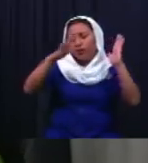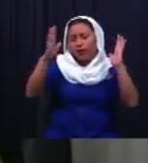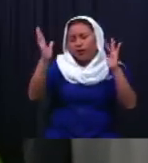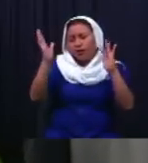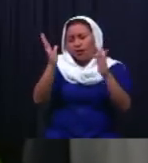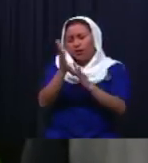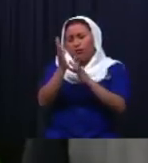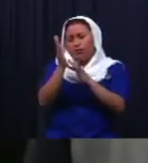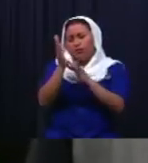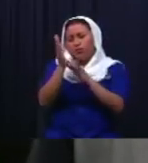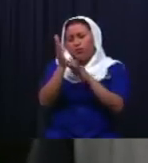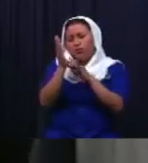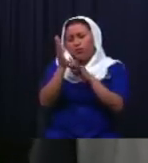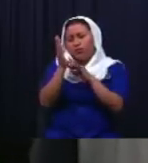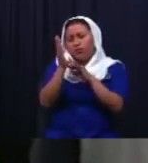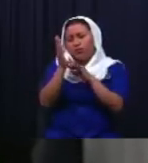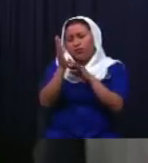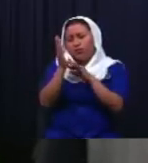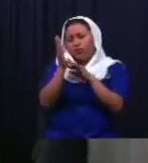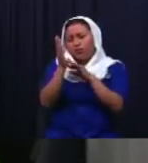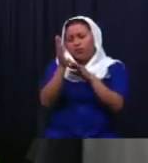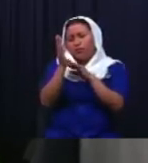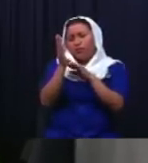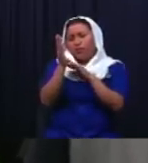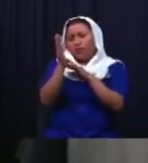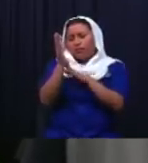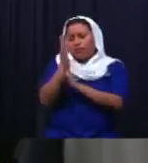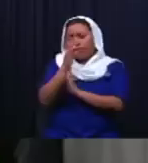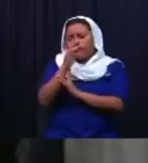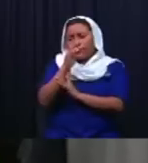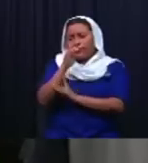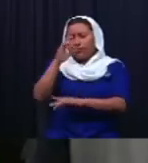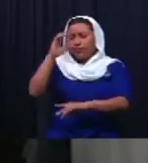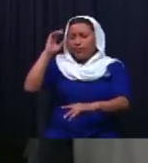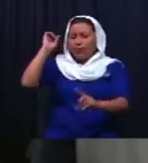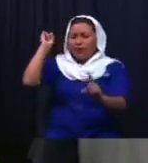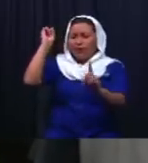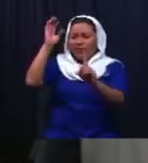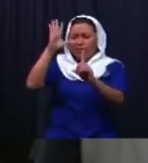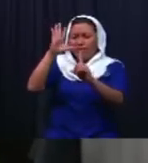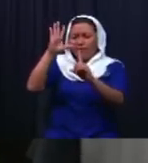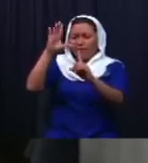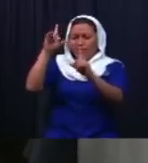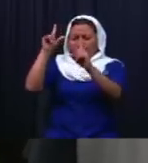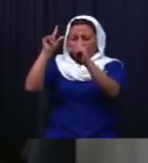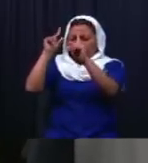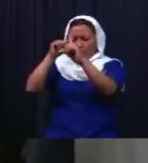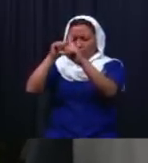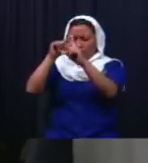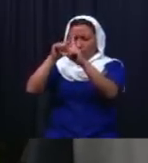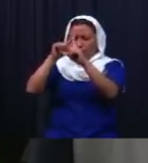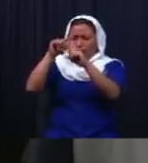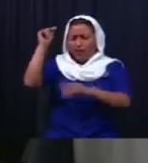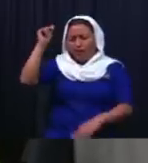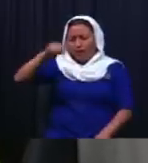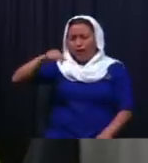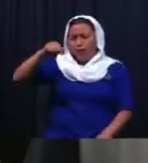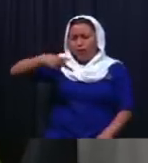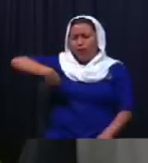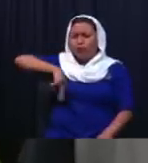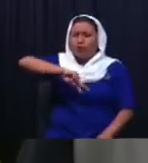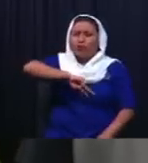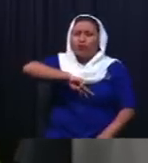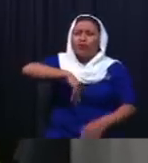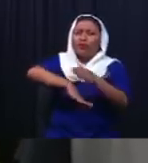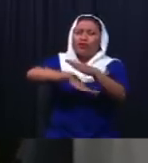Y Padre, sellamos esta palabra, Señor, que hemos recibido para ser portadores de gozo, de alegría, de